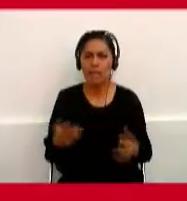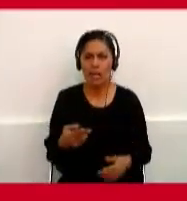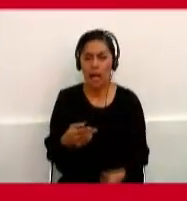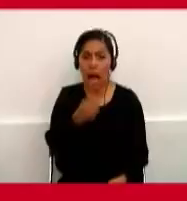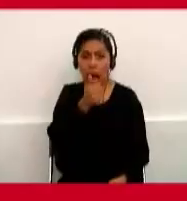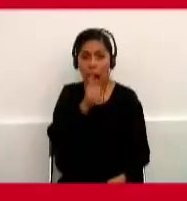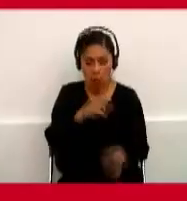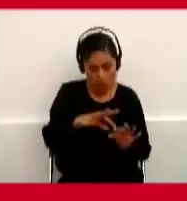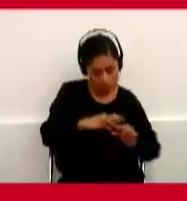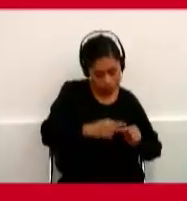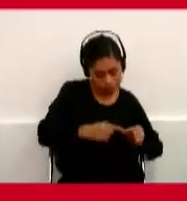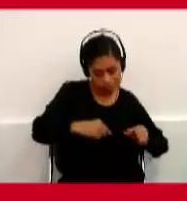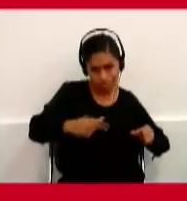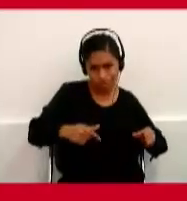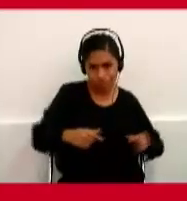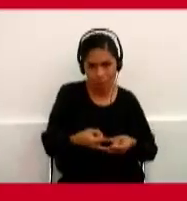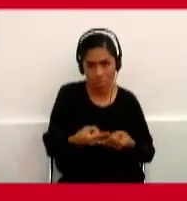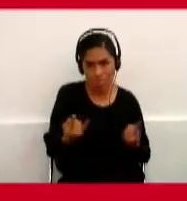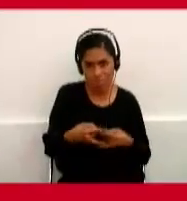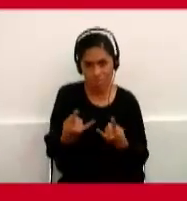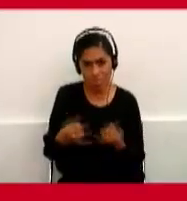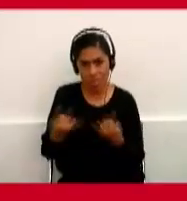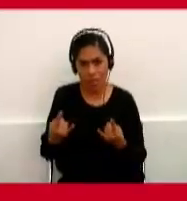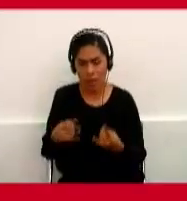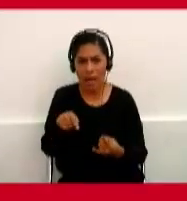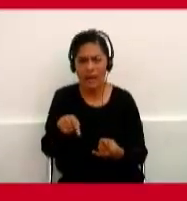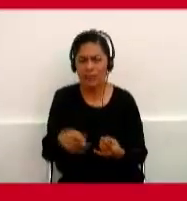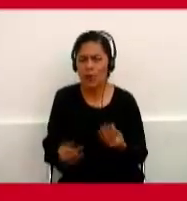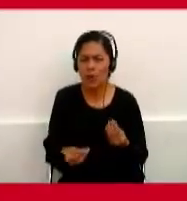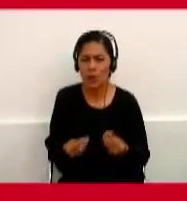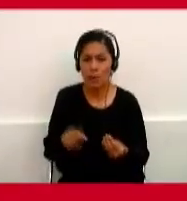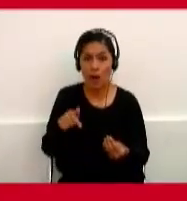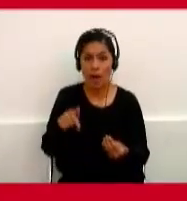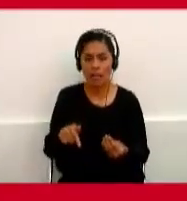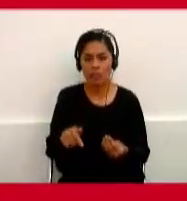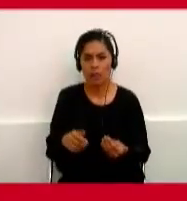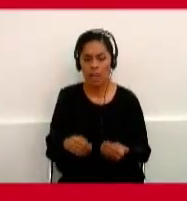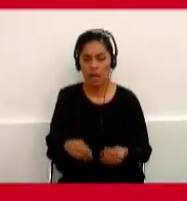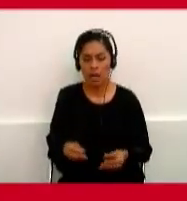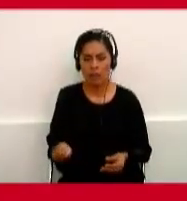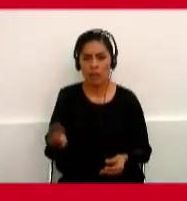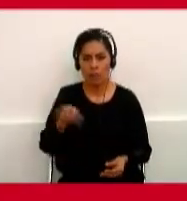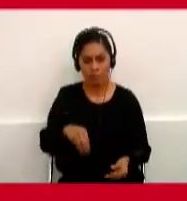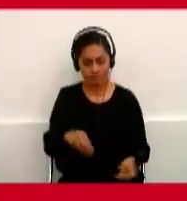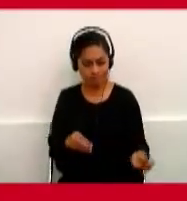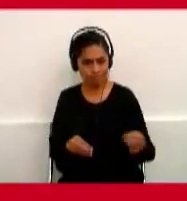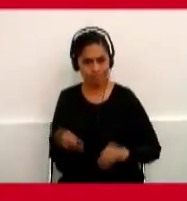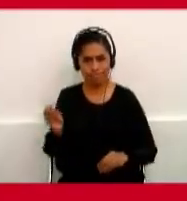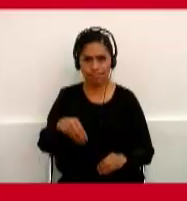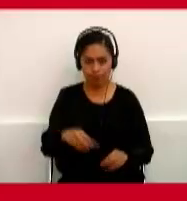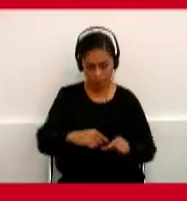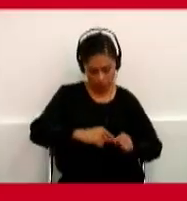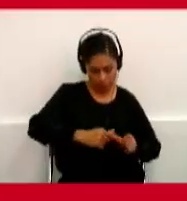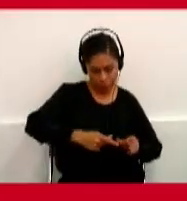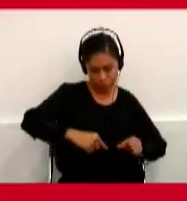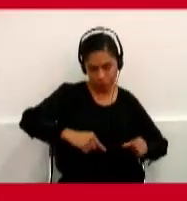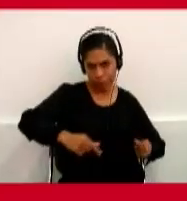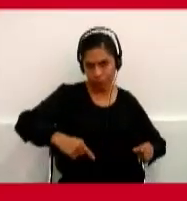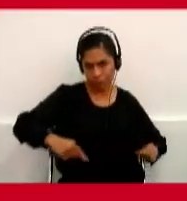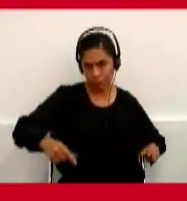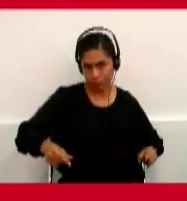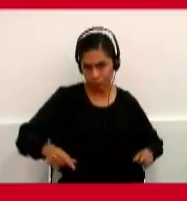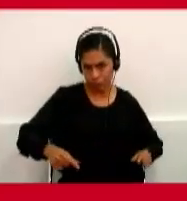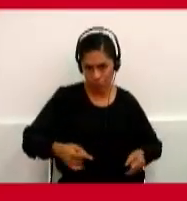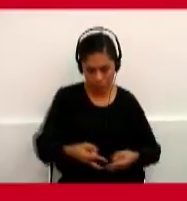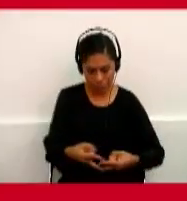me permite acondicionar el hanging wall mediante el incremento de fracturas para poder asegurar un quiebre. Ese es un punto